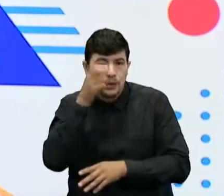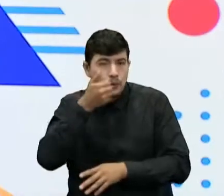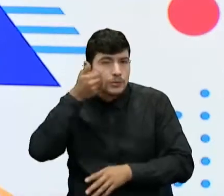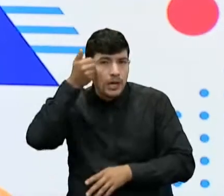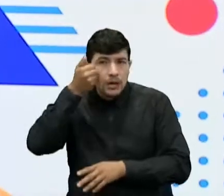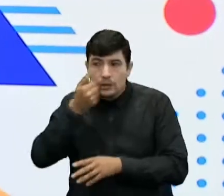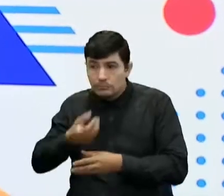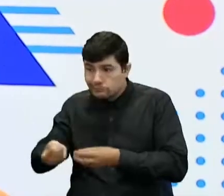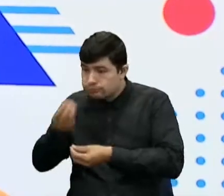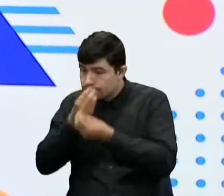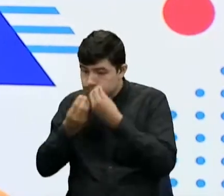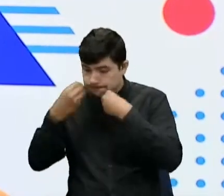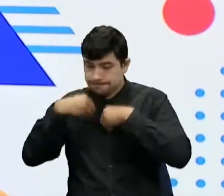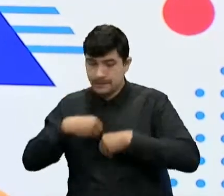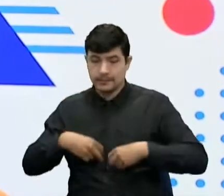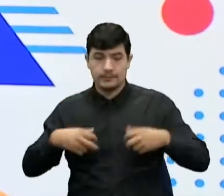energías